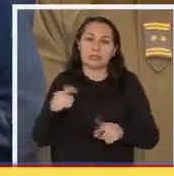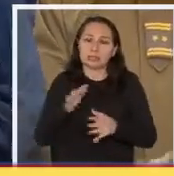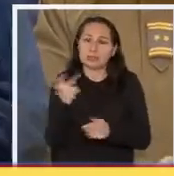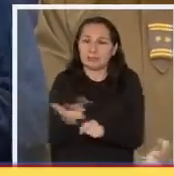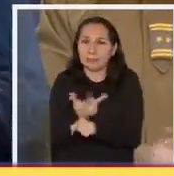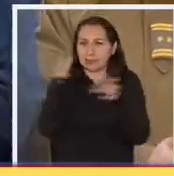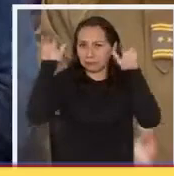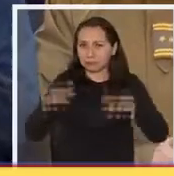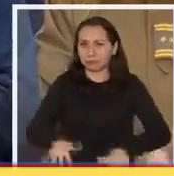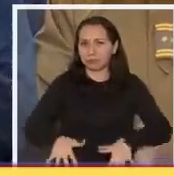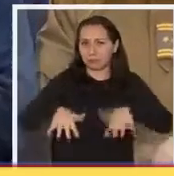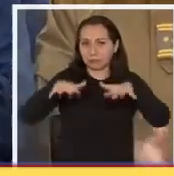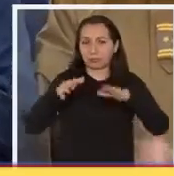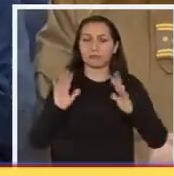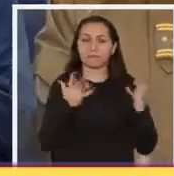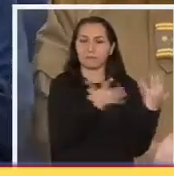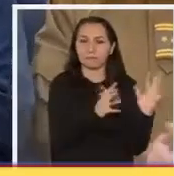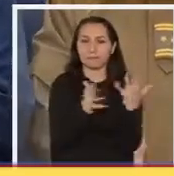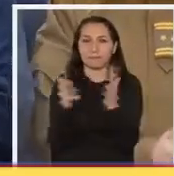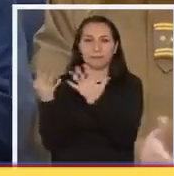tragedia.